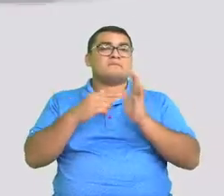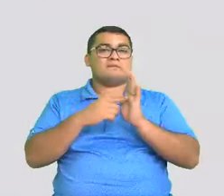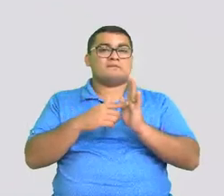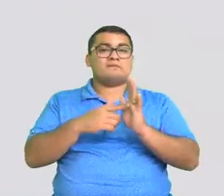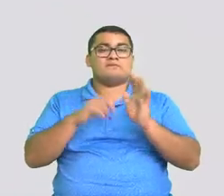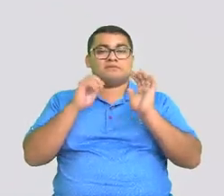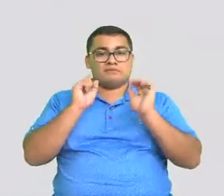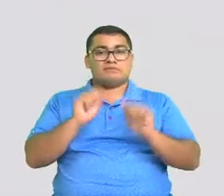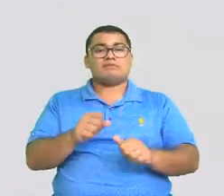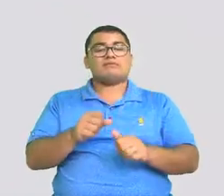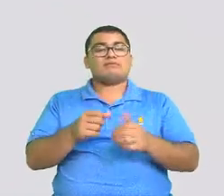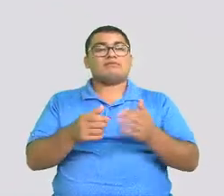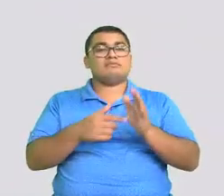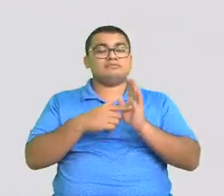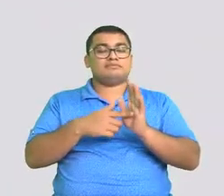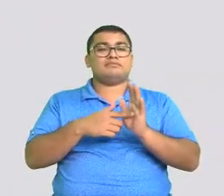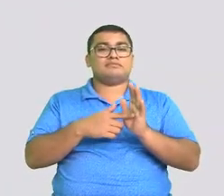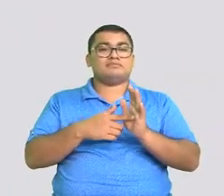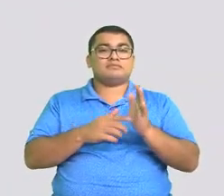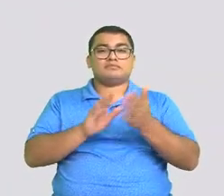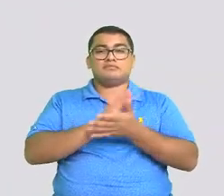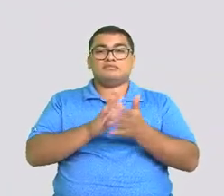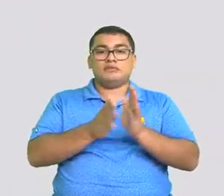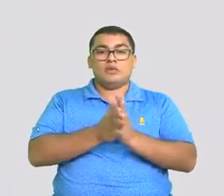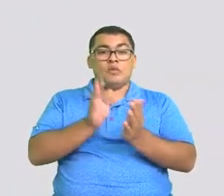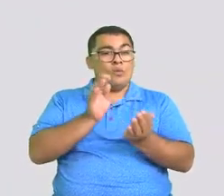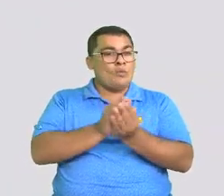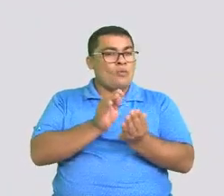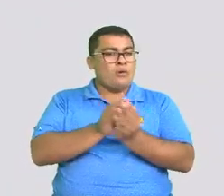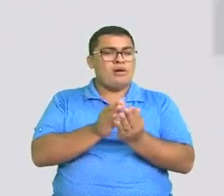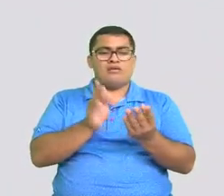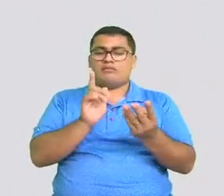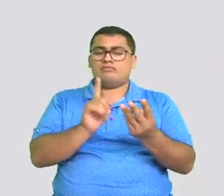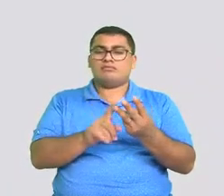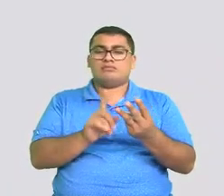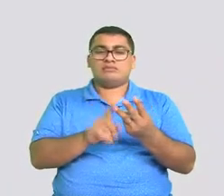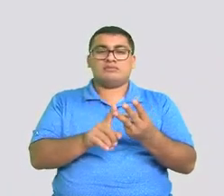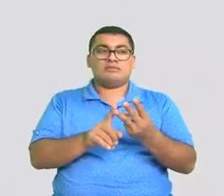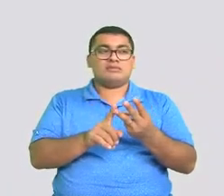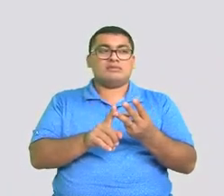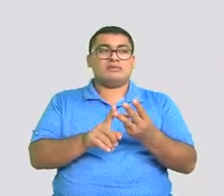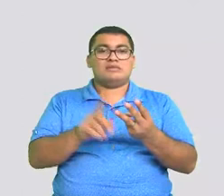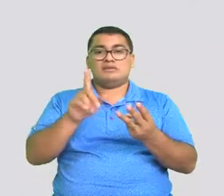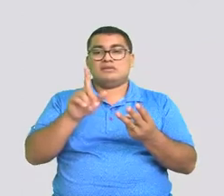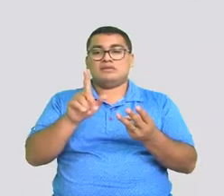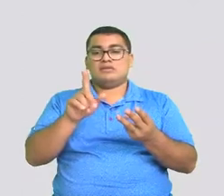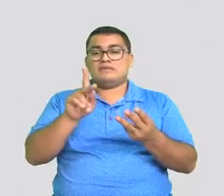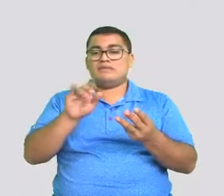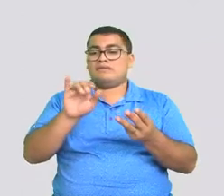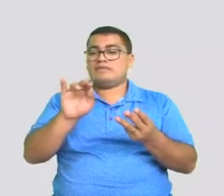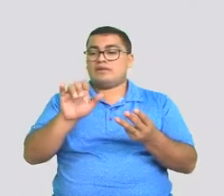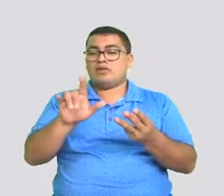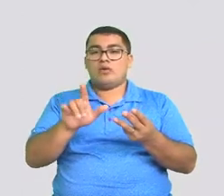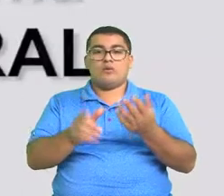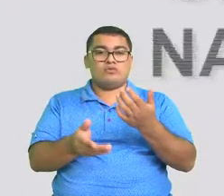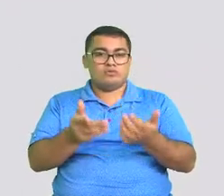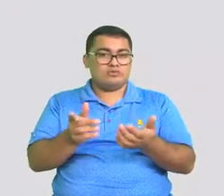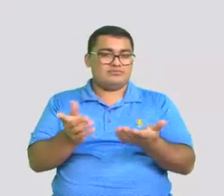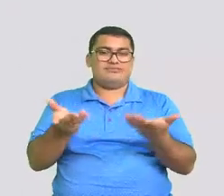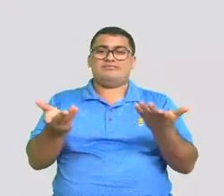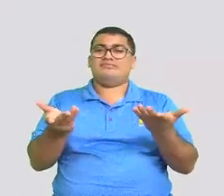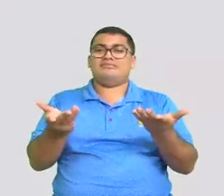puérpera tiene que ser tortilla con cuajada seca, con abundante tibio, porque si